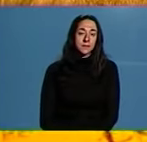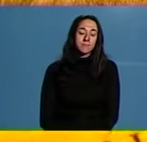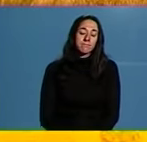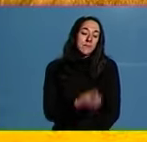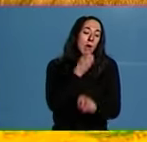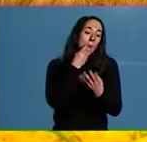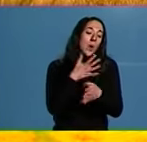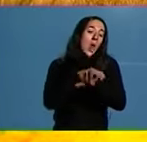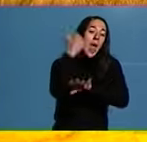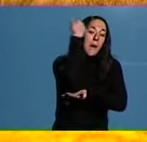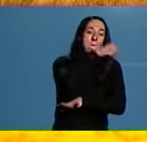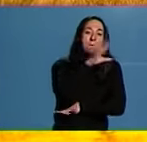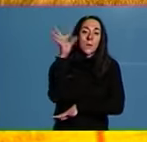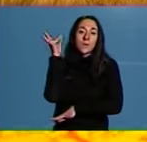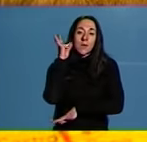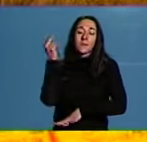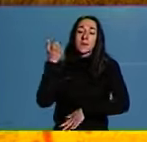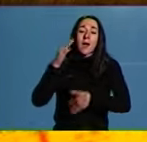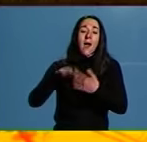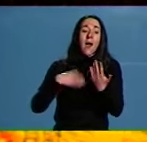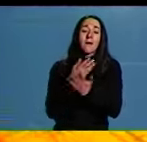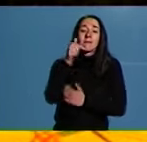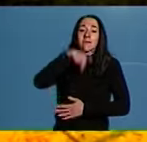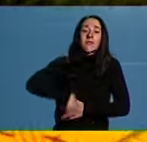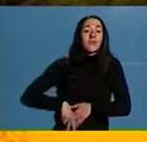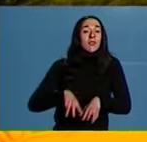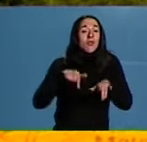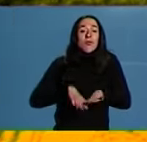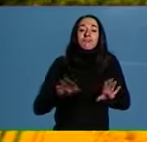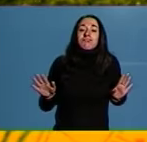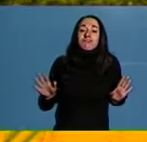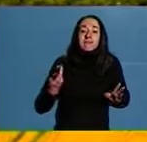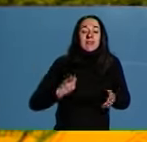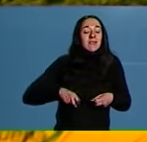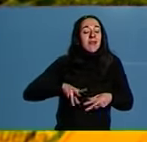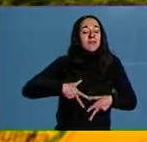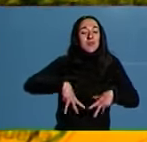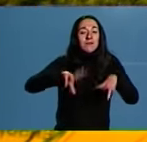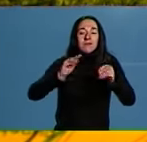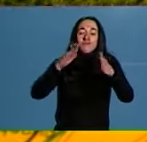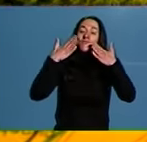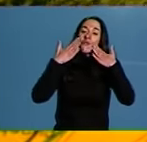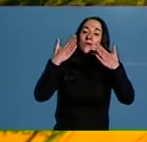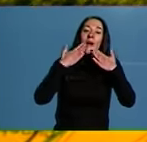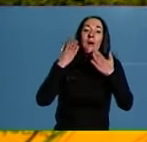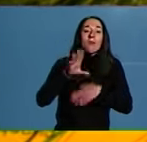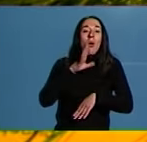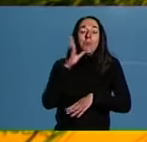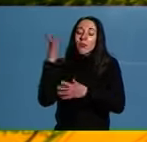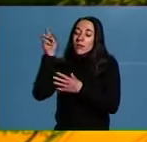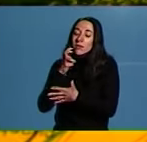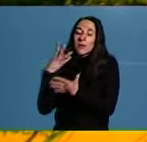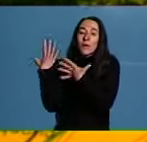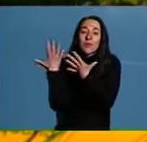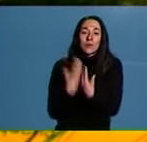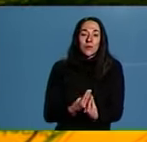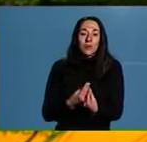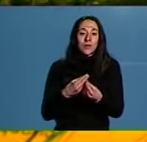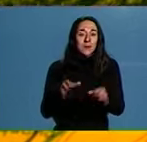Bueno, amigas e amigos, aquí chegamos ao remate do camiño de hoxe. Moitas gracias por estar con nós, sobre todo a